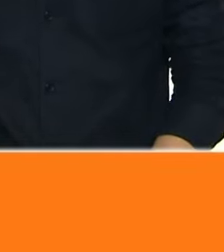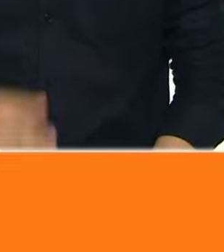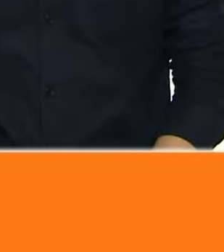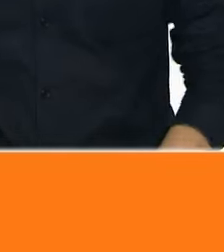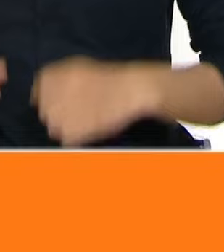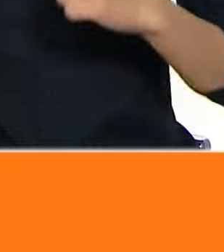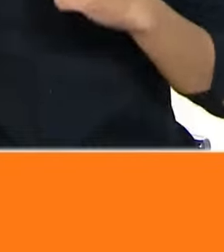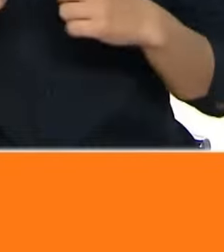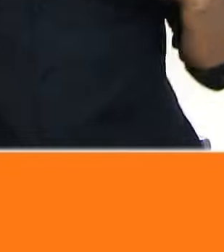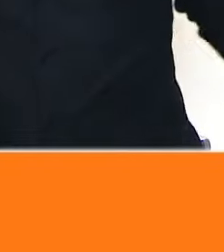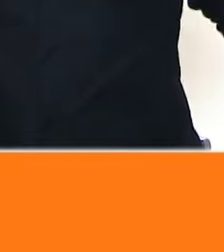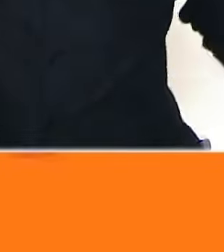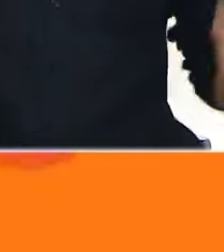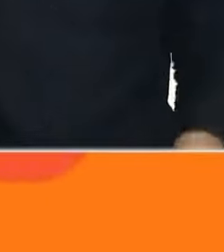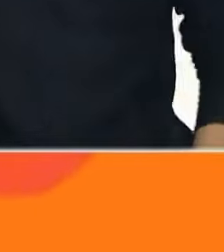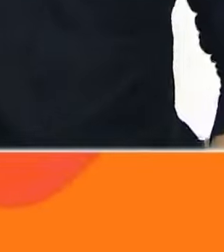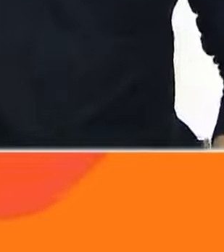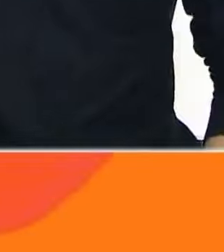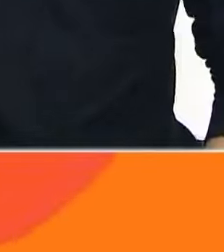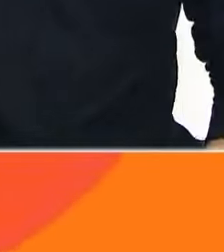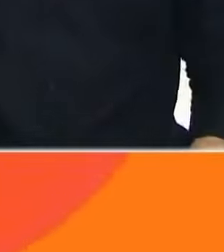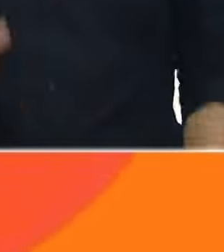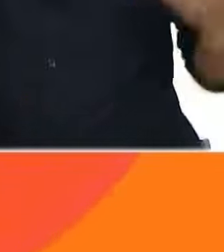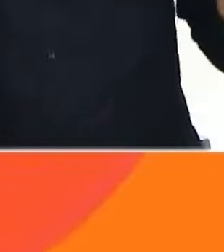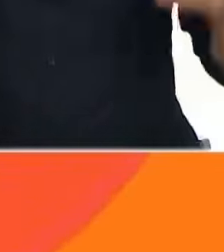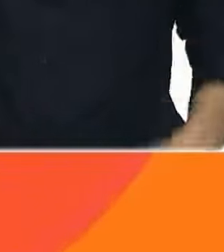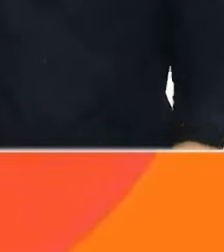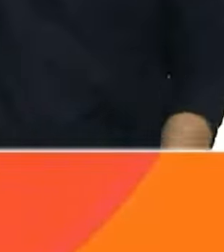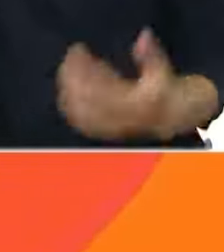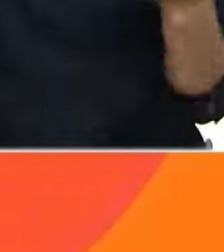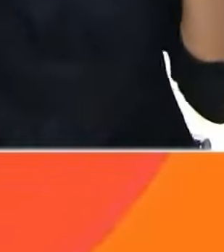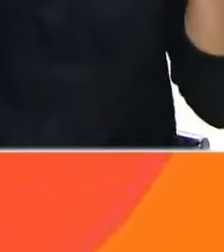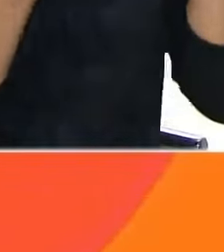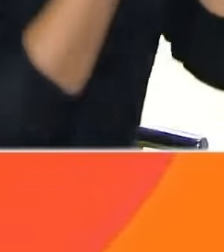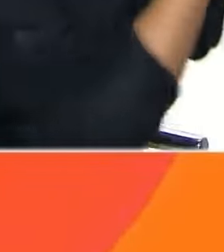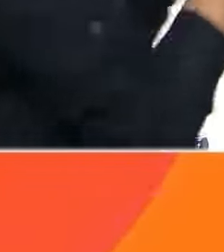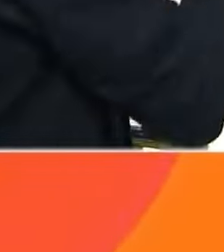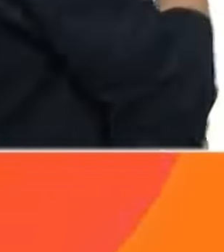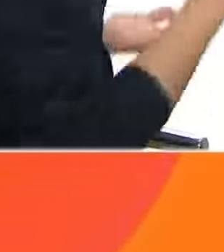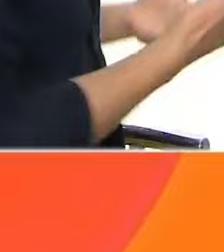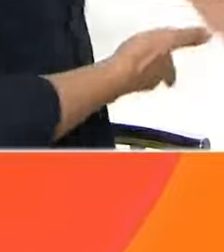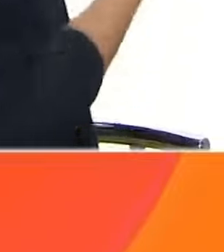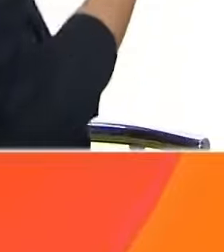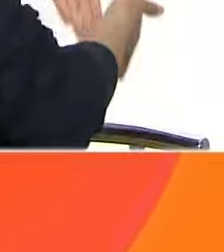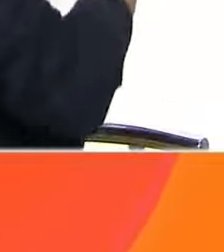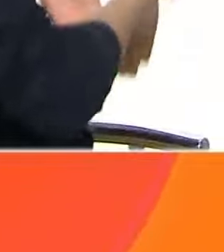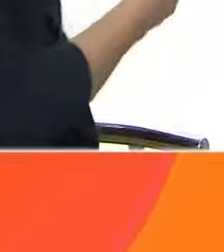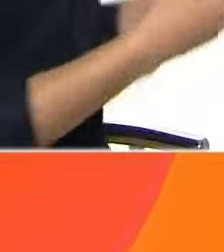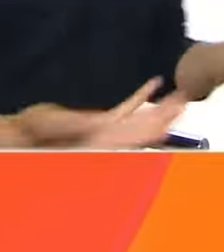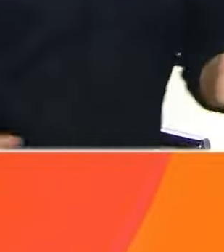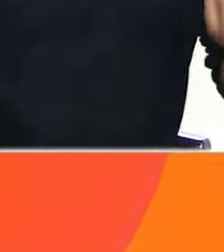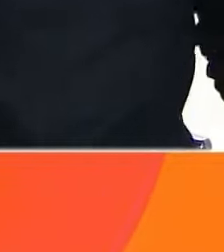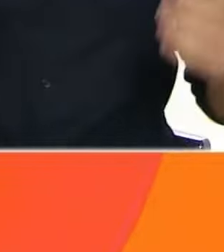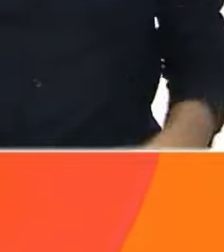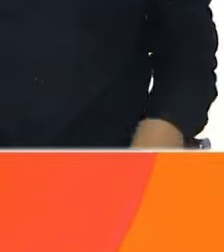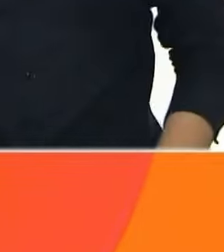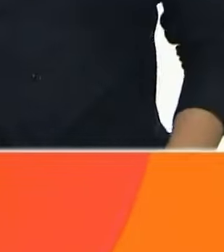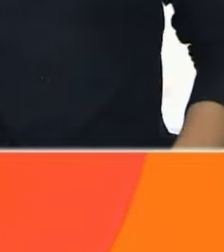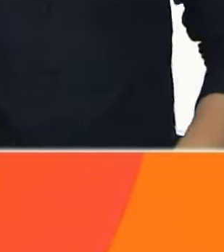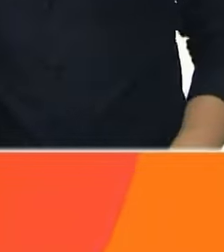Mira. Un, dos, tres. Ah, no, tienes que hacer. No, es que lo que pasa... Él no se puede parar, él tiene que estar